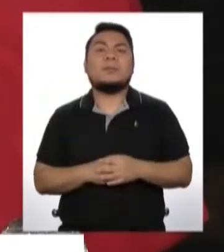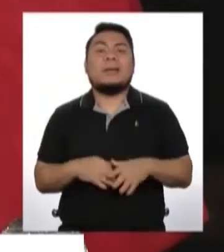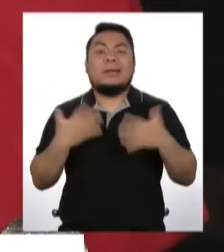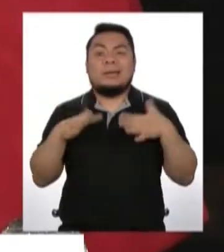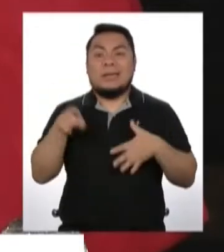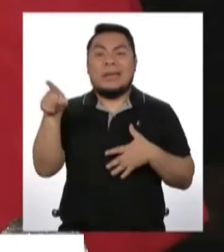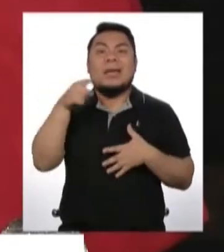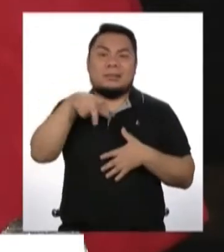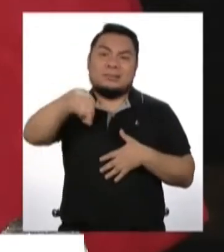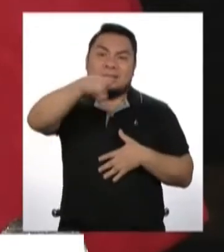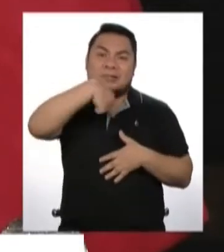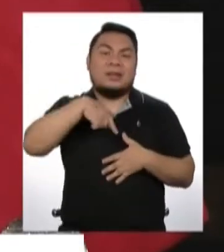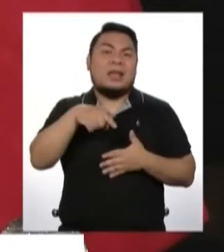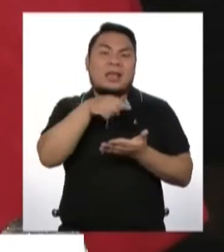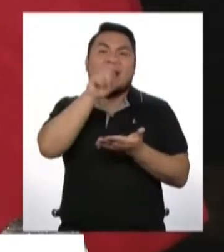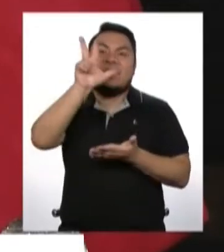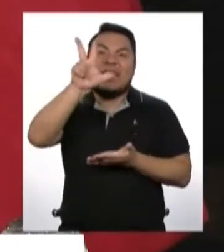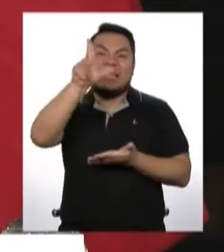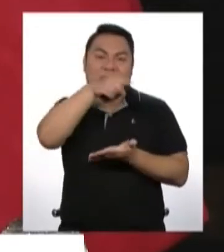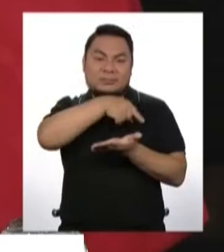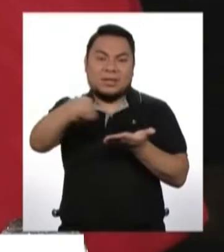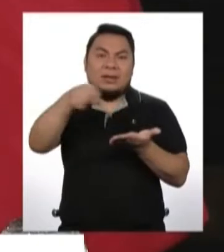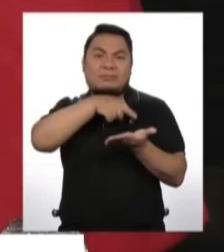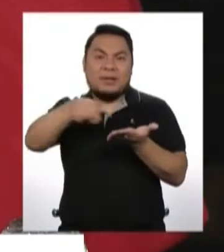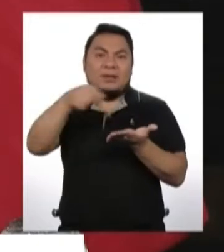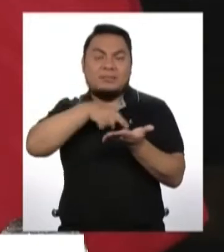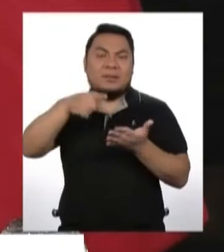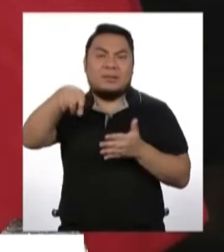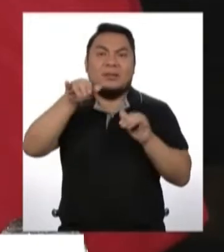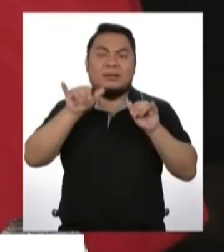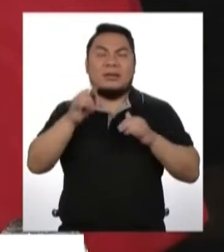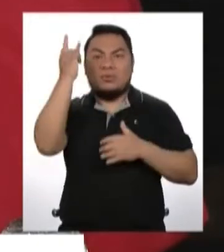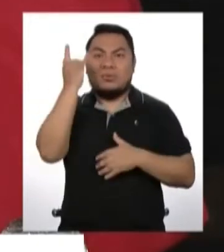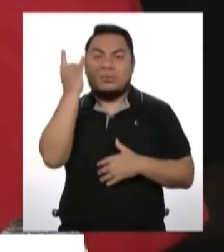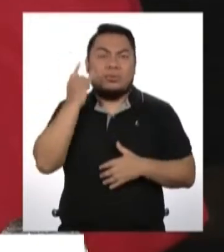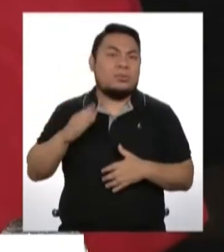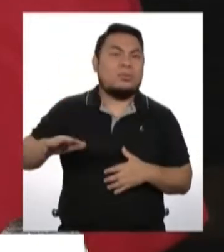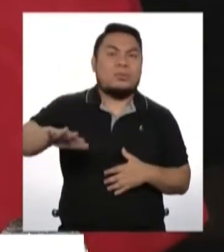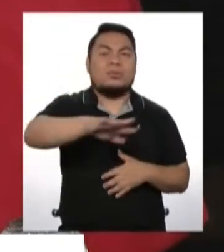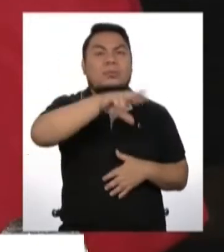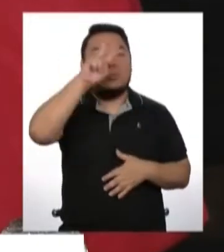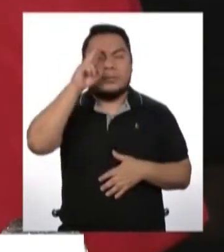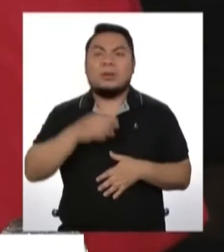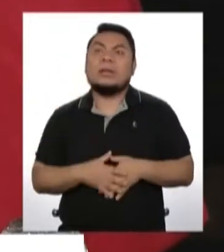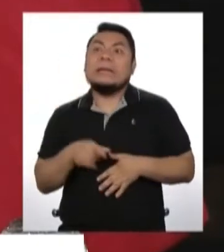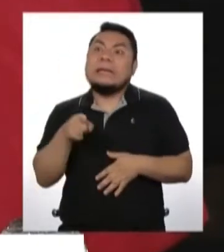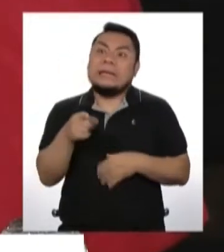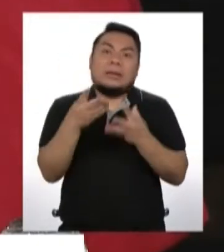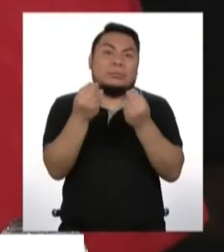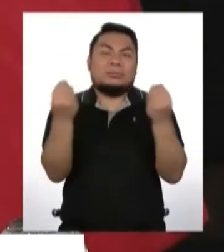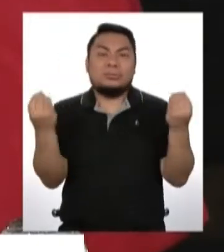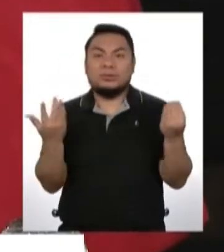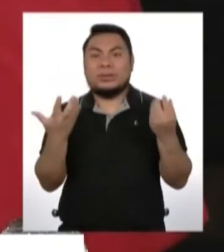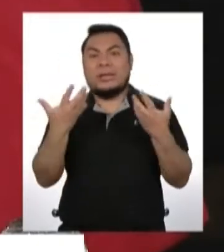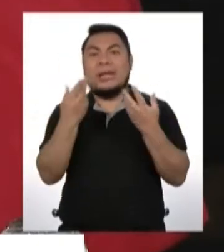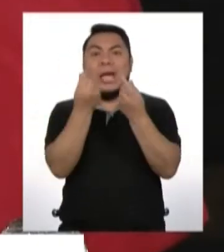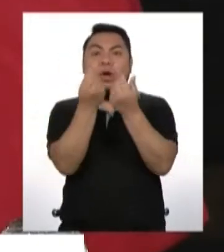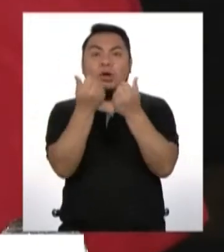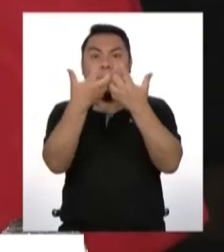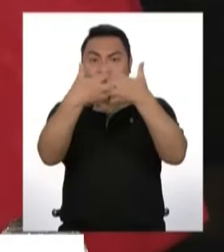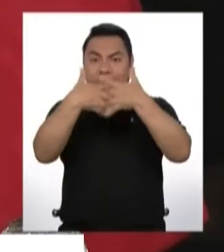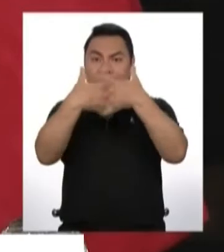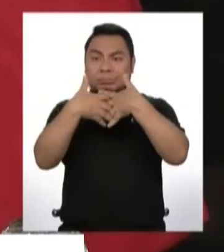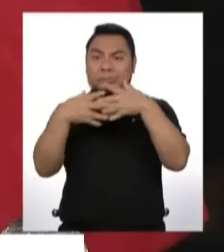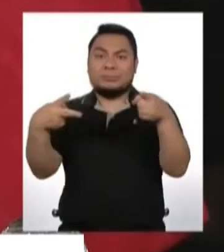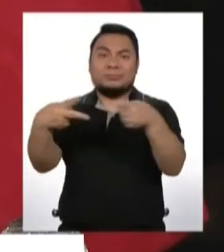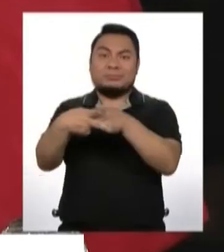de 3 semanas, que prácticamente por el estado de emergencia, muchas actividades económicas se han paralizado,